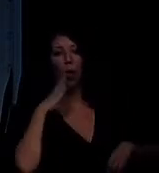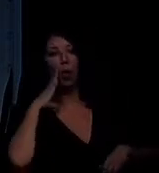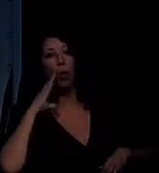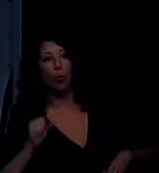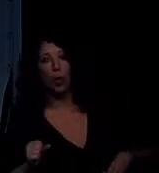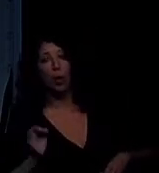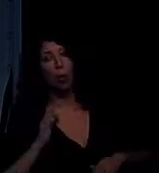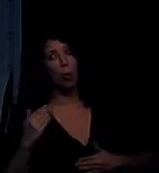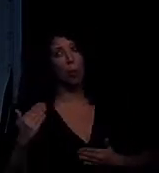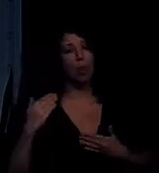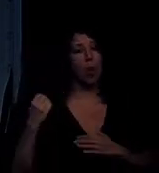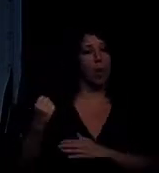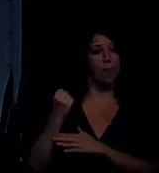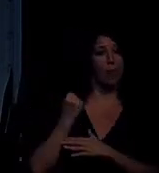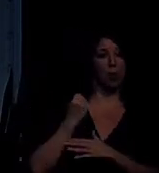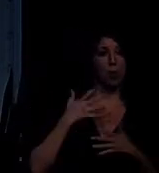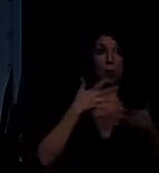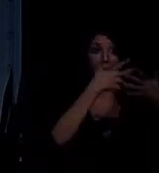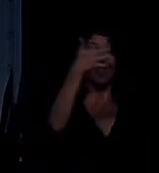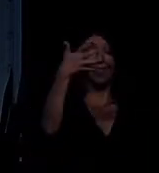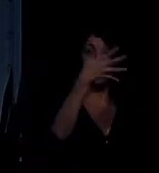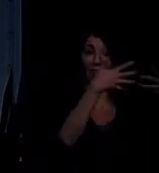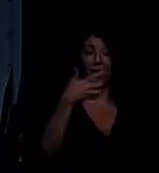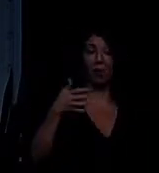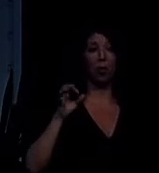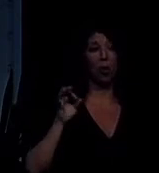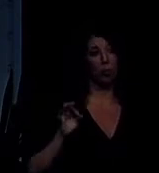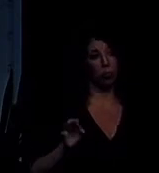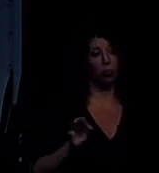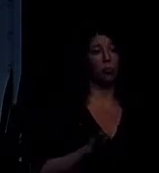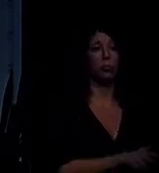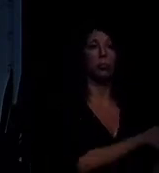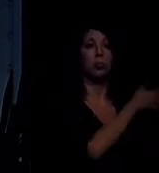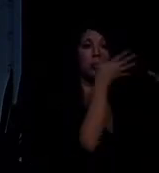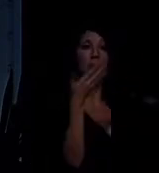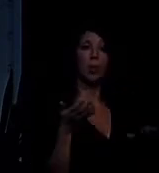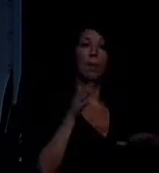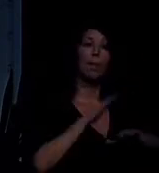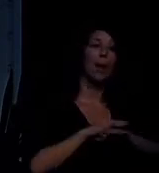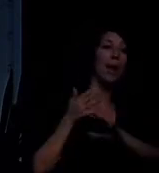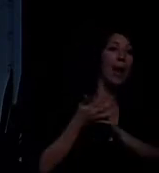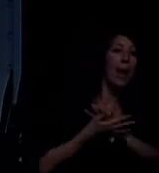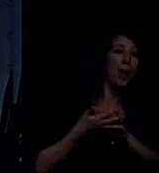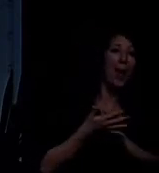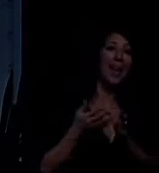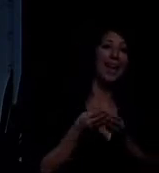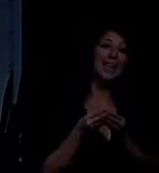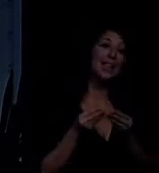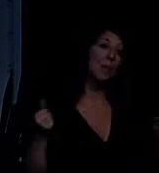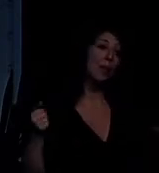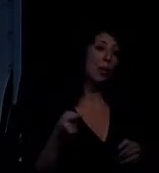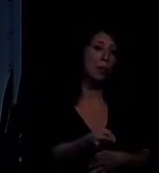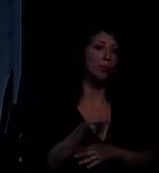o indirecto. Para mí esta definición es perfectamente extrapolable para hablar de las desapariciones forzadas en mujeres, ¿no? Y sobre